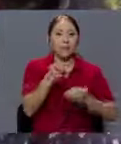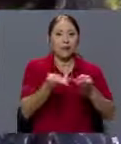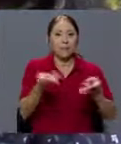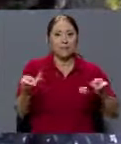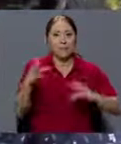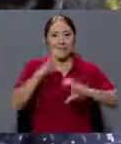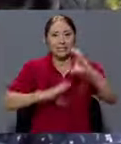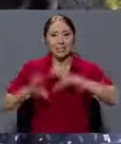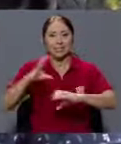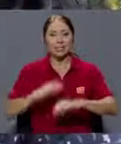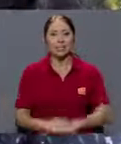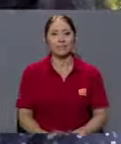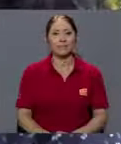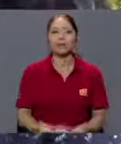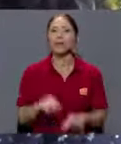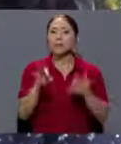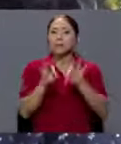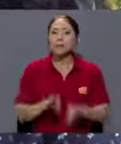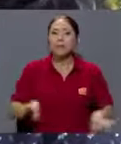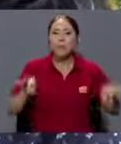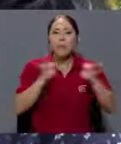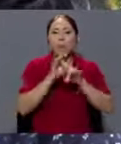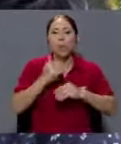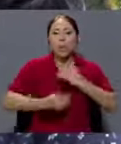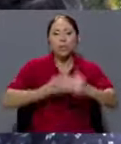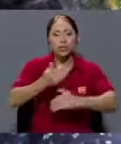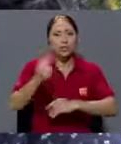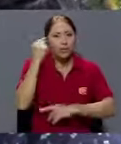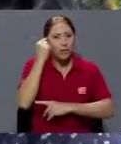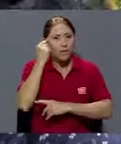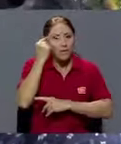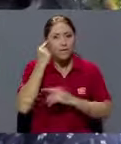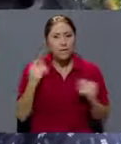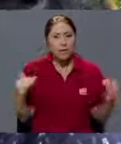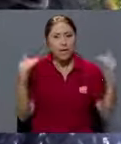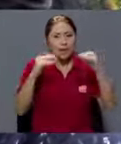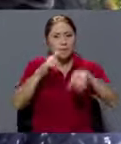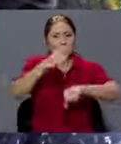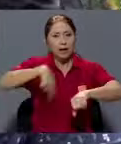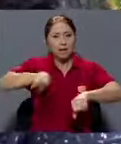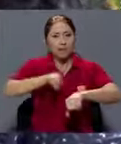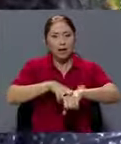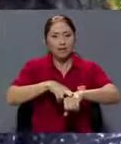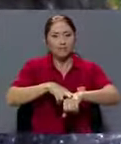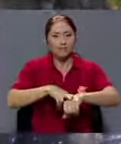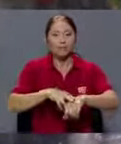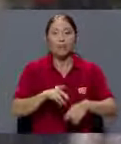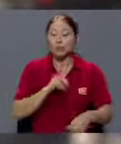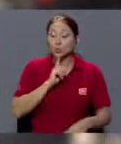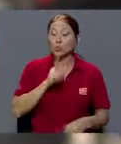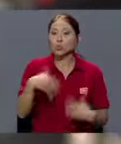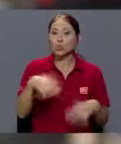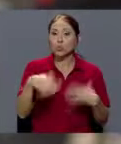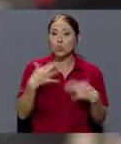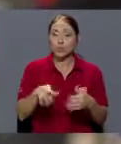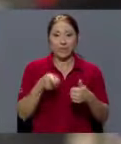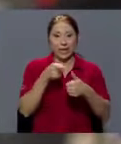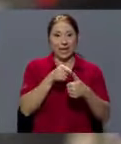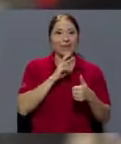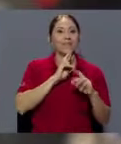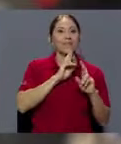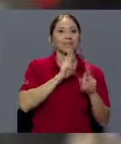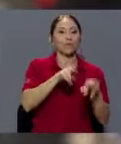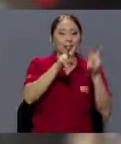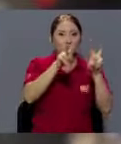ciencias. Bueno, es importante entrar en un proceso de reflexión, ¿verdad? A nivel nacional. Sin lugar a duda hay una estrecha relación entre